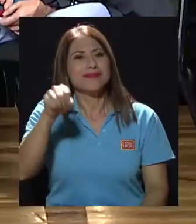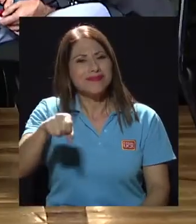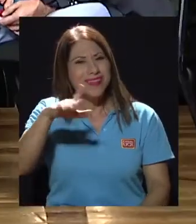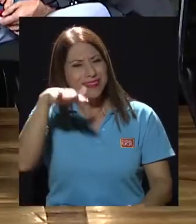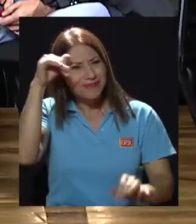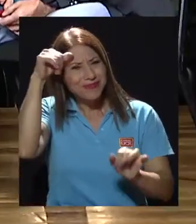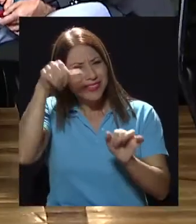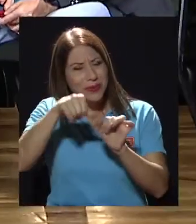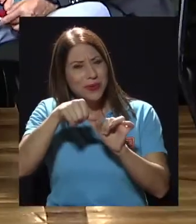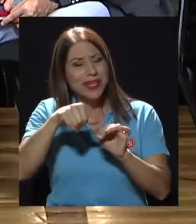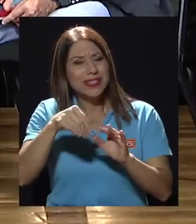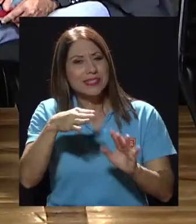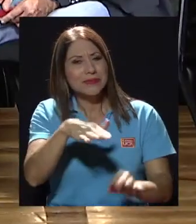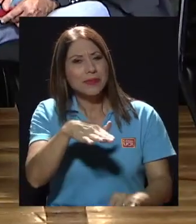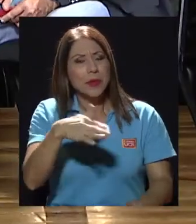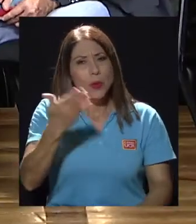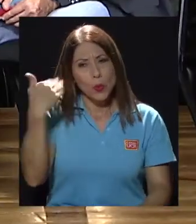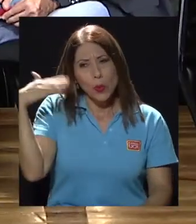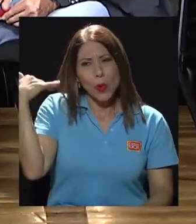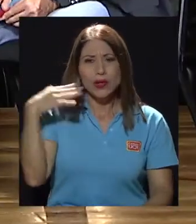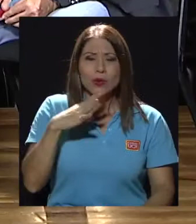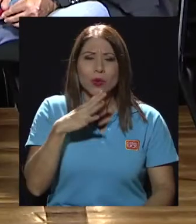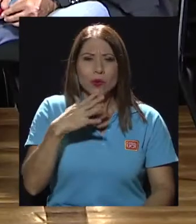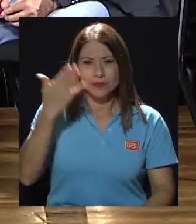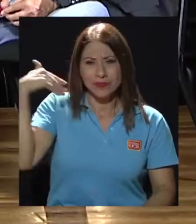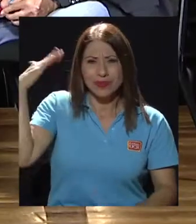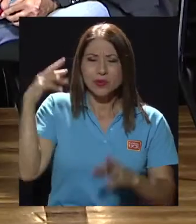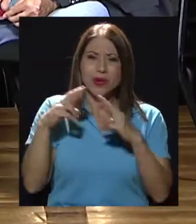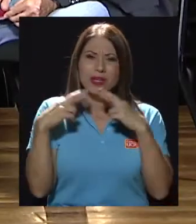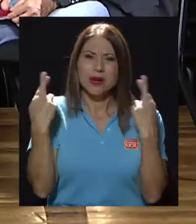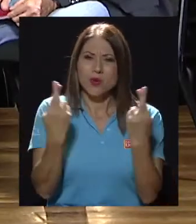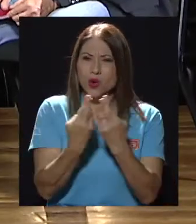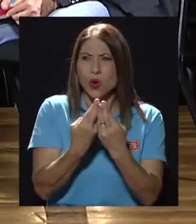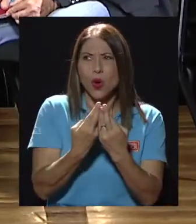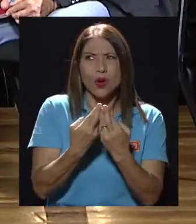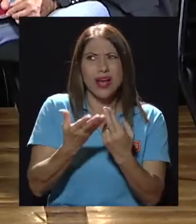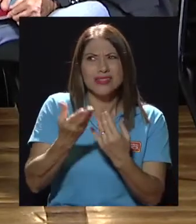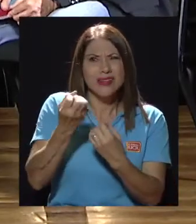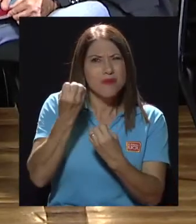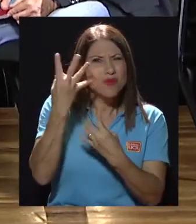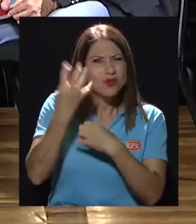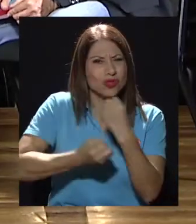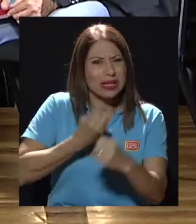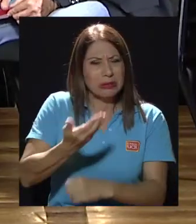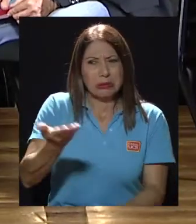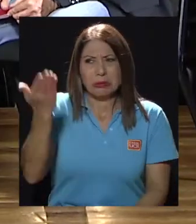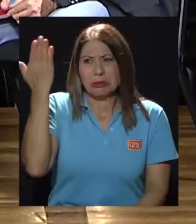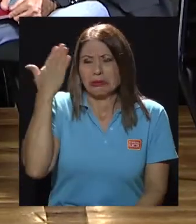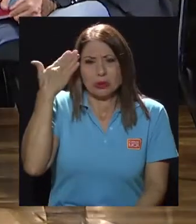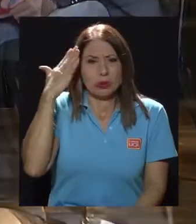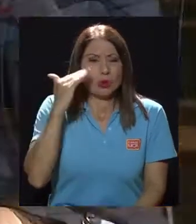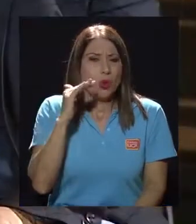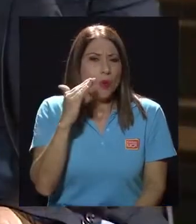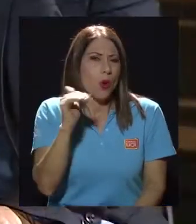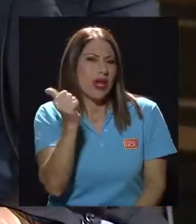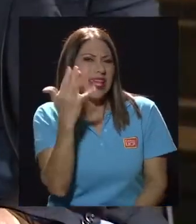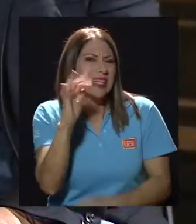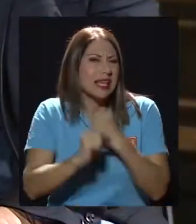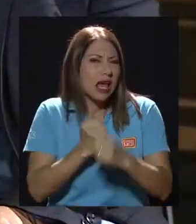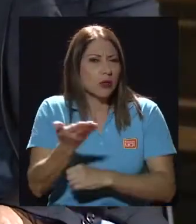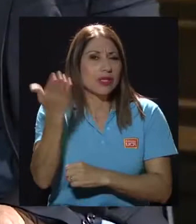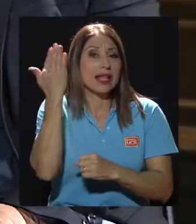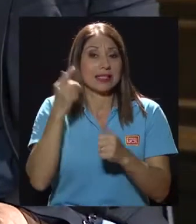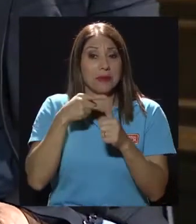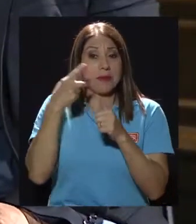hablaba de aquella reunión que tuvimos hace un montón de años, como hace 15 años? La primera vez que hicimos una reunión